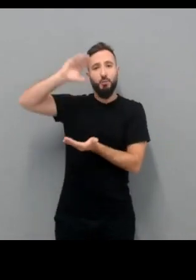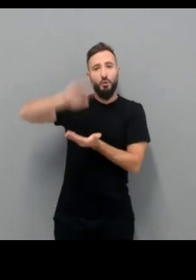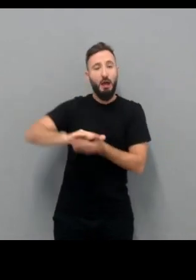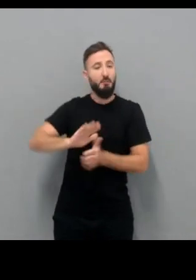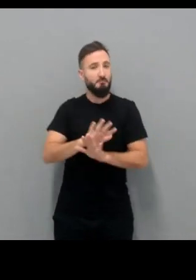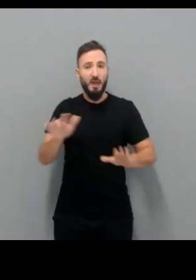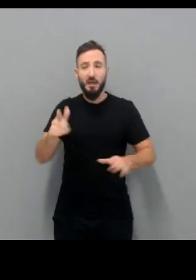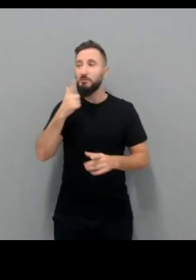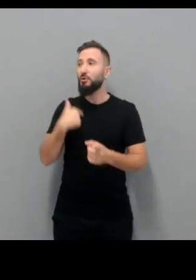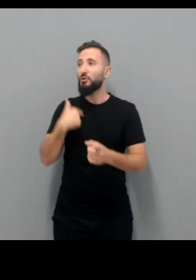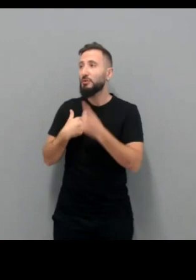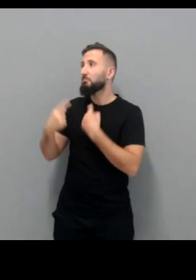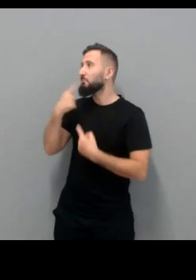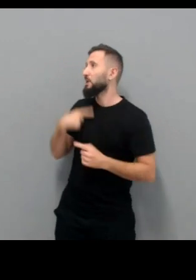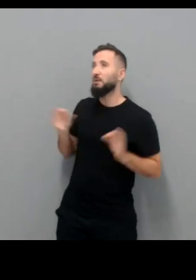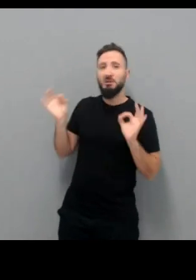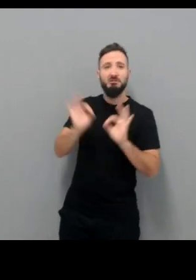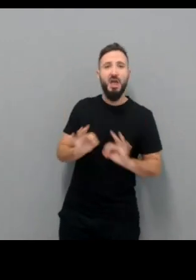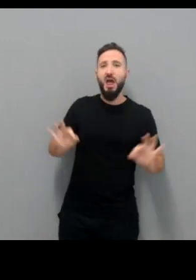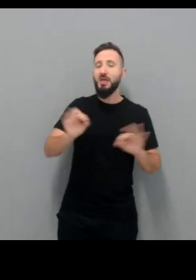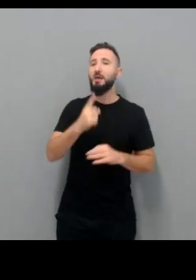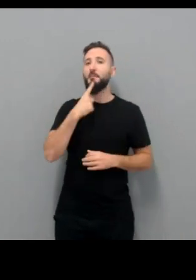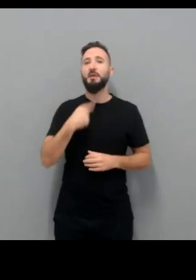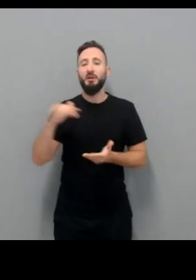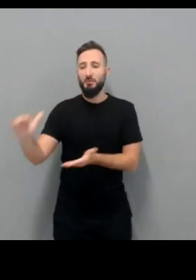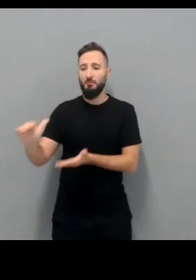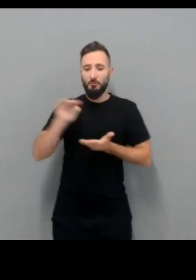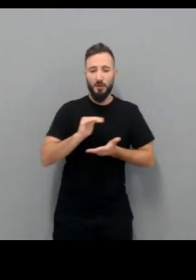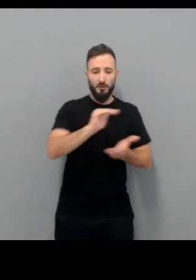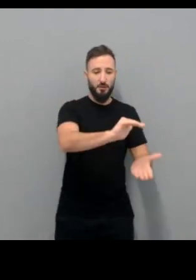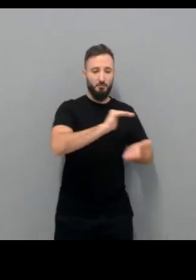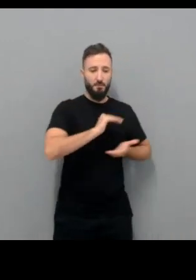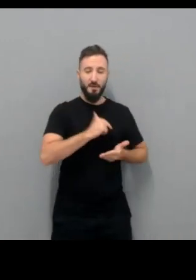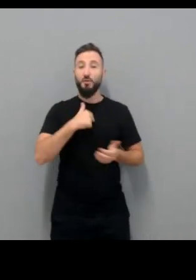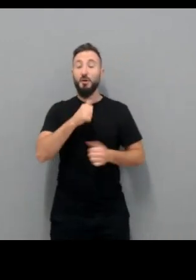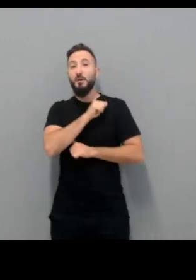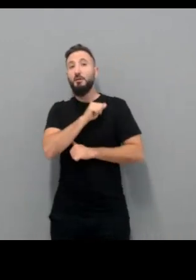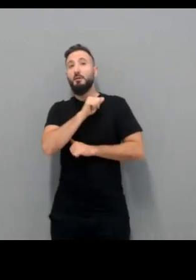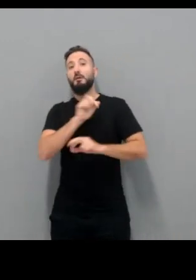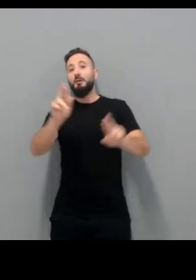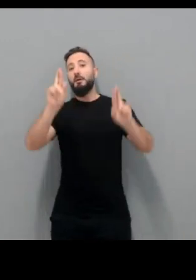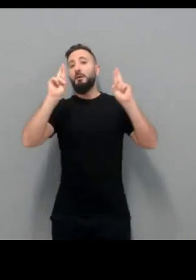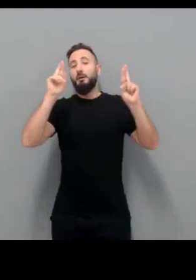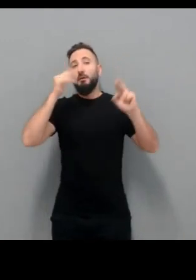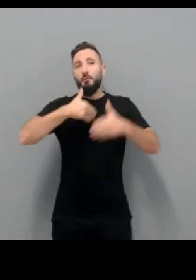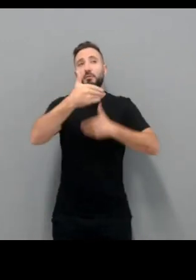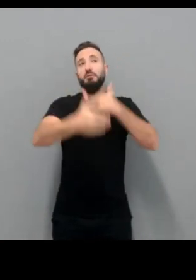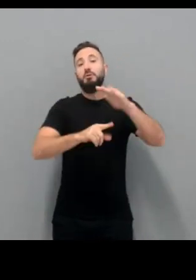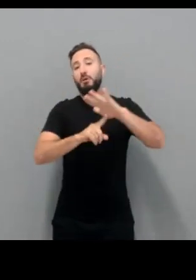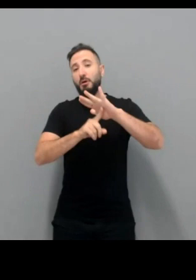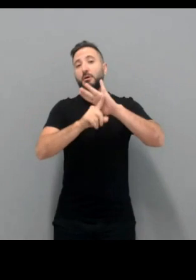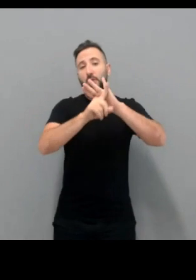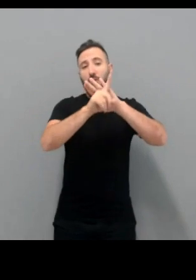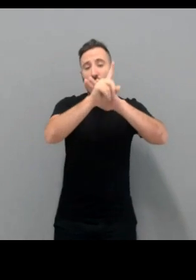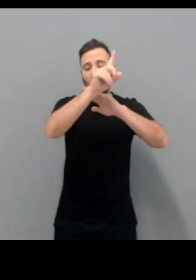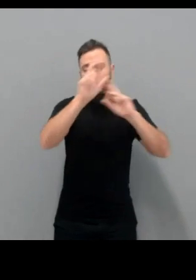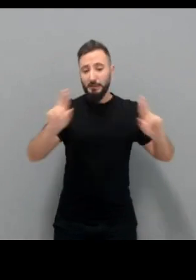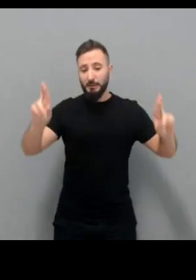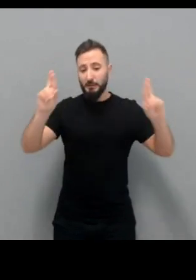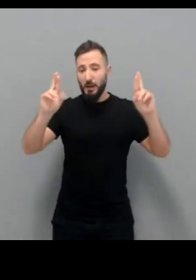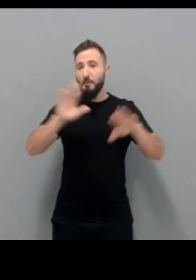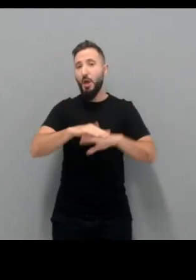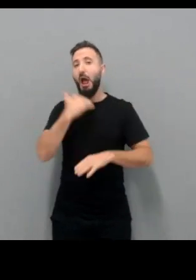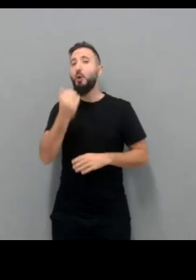pasaba. Tienes tus esperanzas en que todo vaya para adelante y que no haya pasado nada, que simplemente se haya quedado un